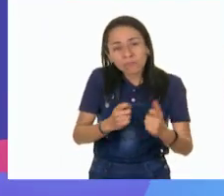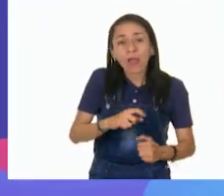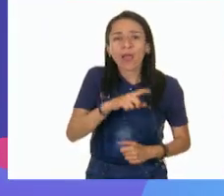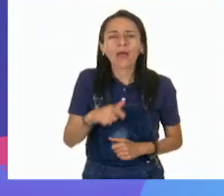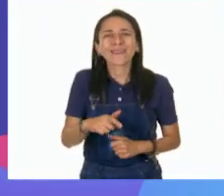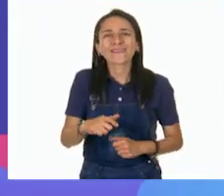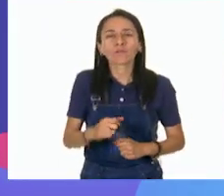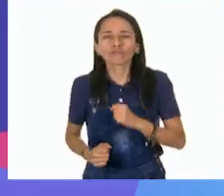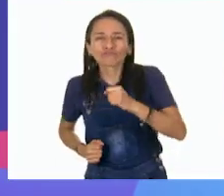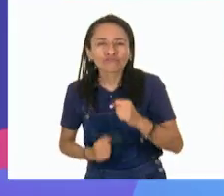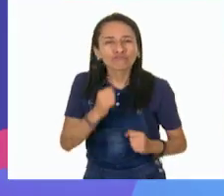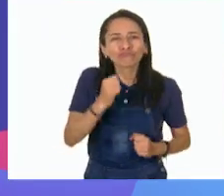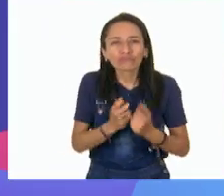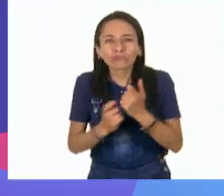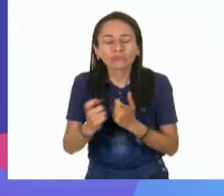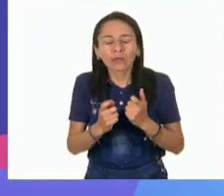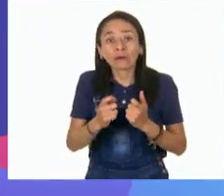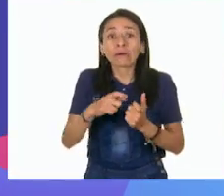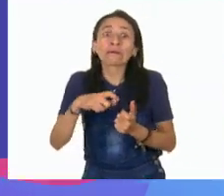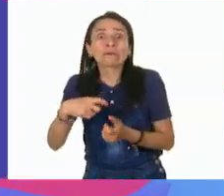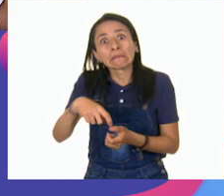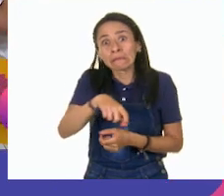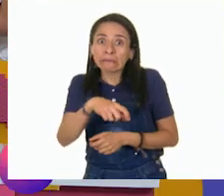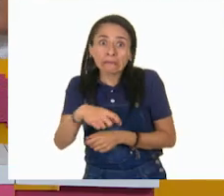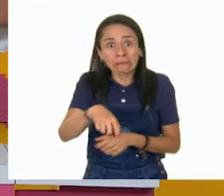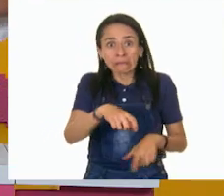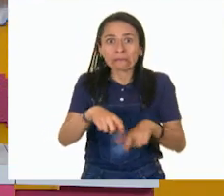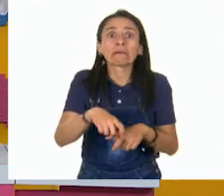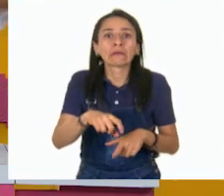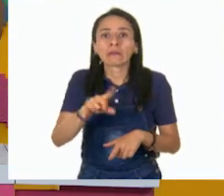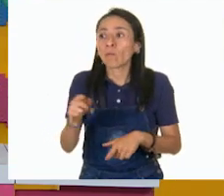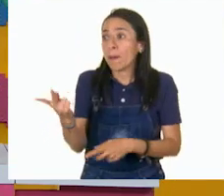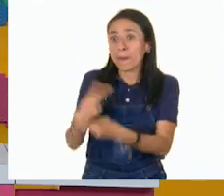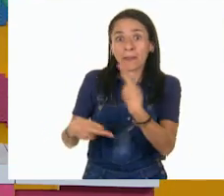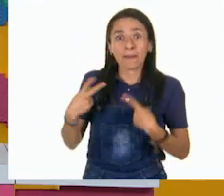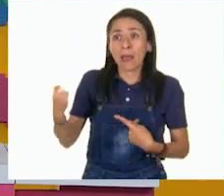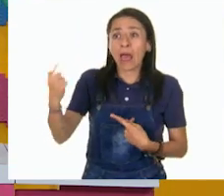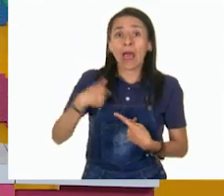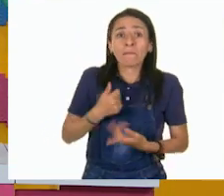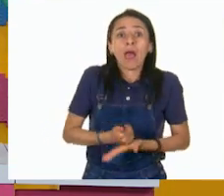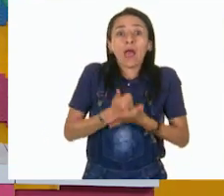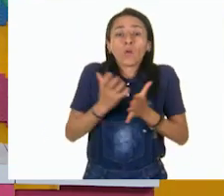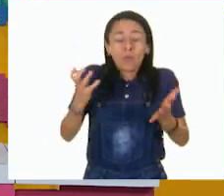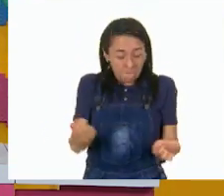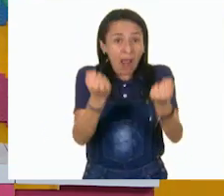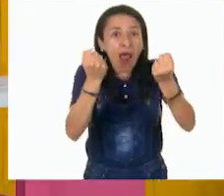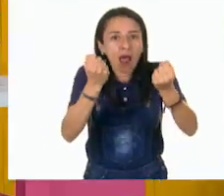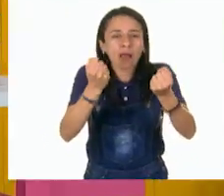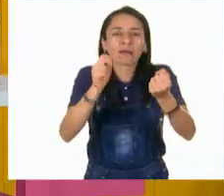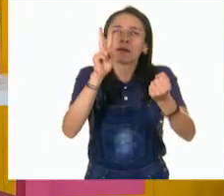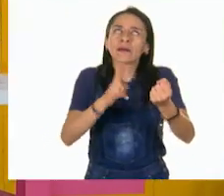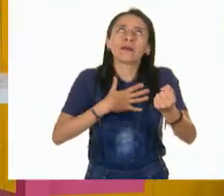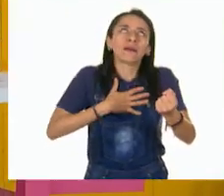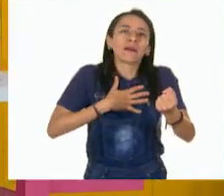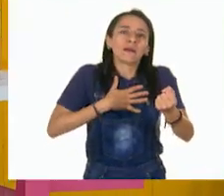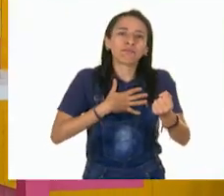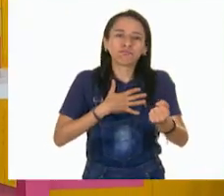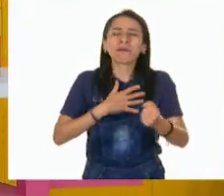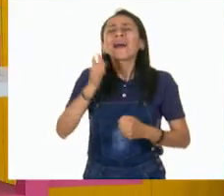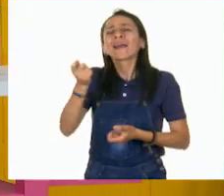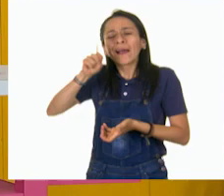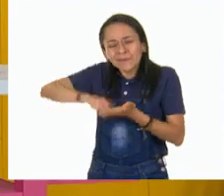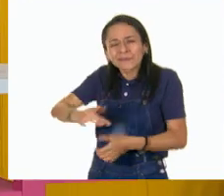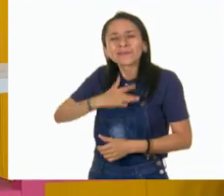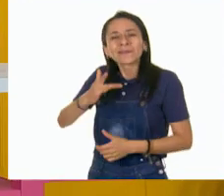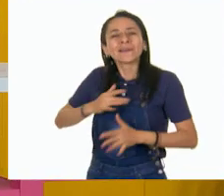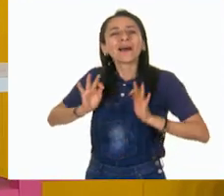para que no me caiga. Uf, qué alivio. Fiu. ¿No? Qué alivio. Ok. El alivio es la sensación de tranquilidad que aparece